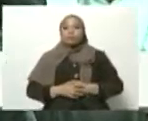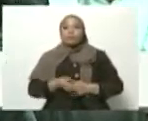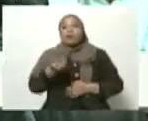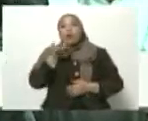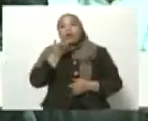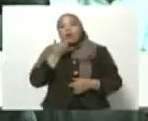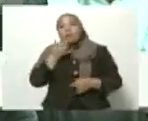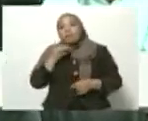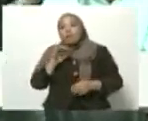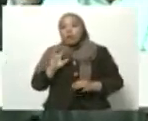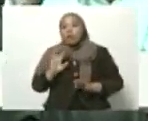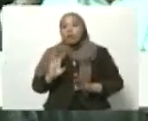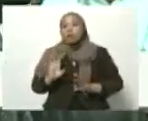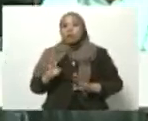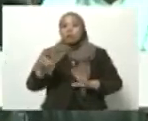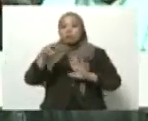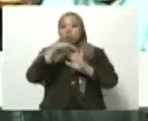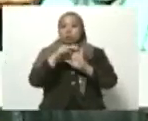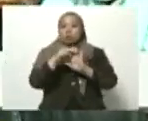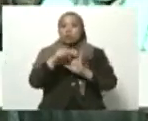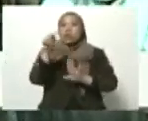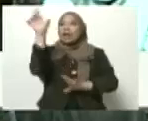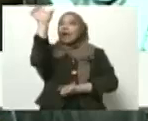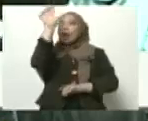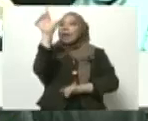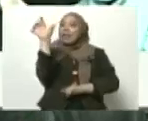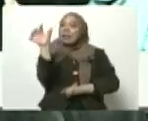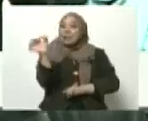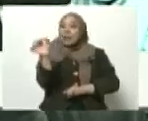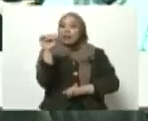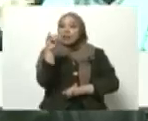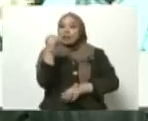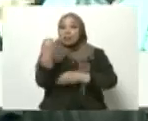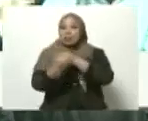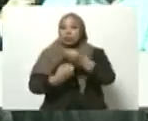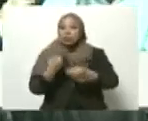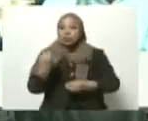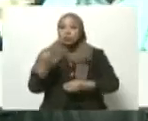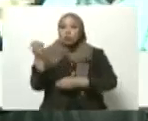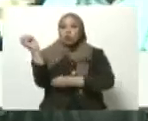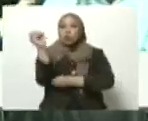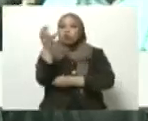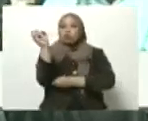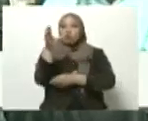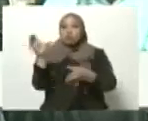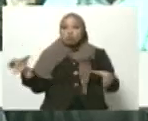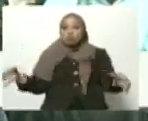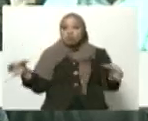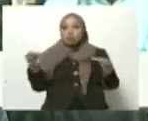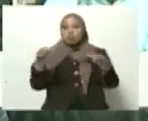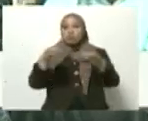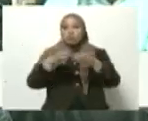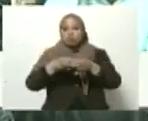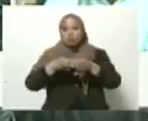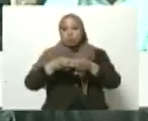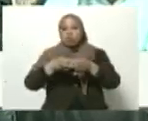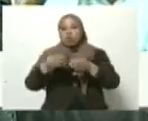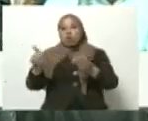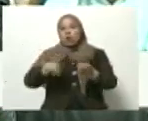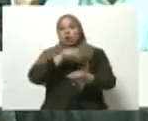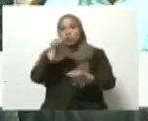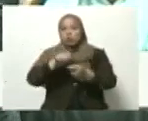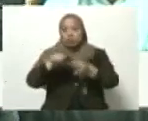ejemplo, el Estatuto de Roma, que si bien Estados Unidos no es parte, pues el Consejo, en circunstancias muy especiales, abrió